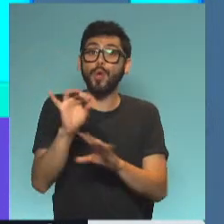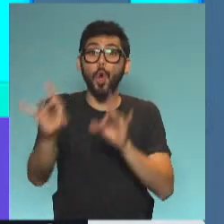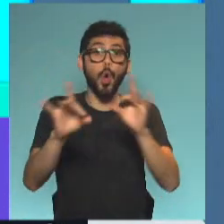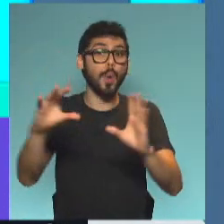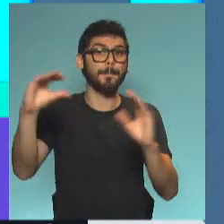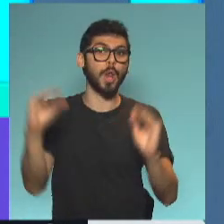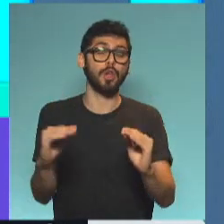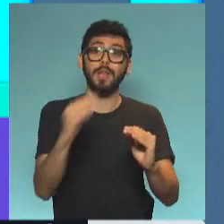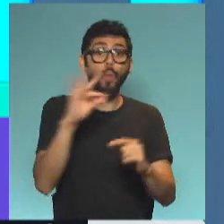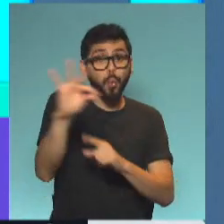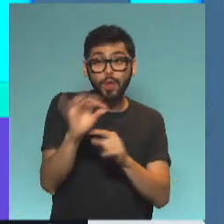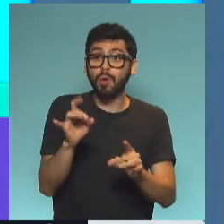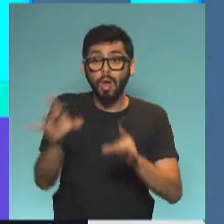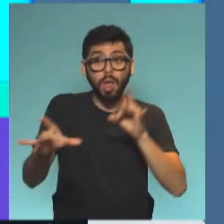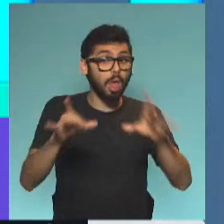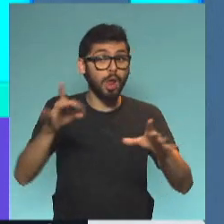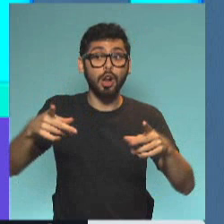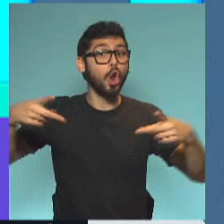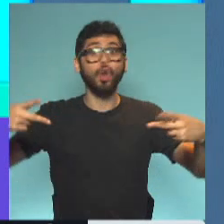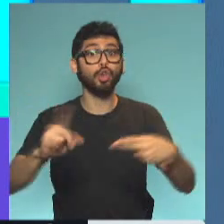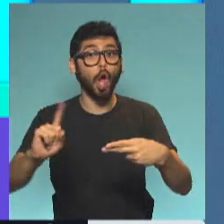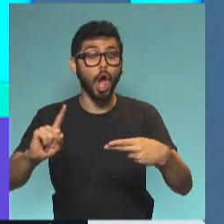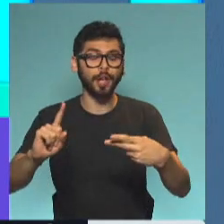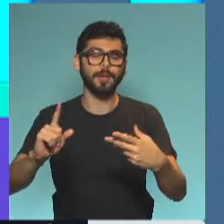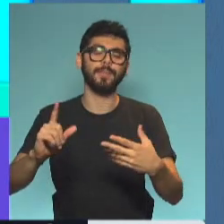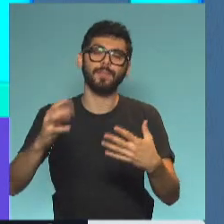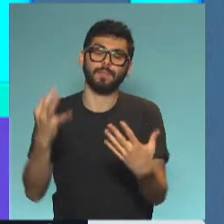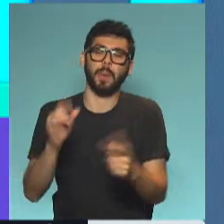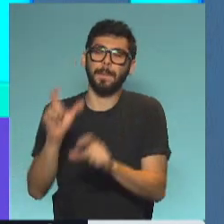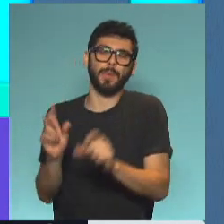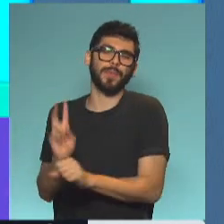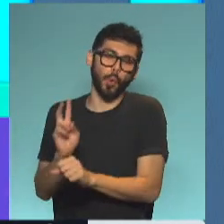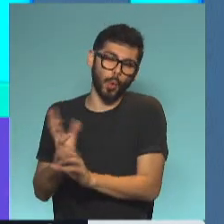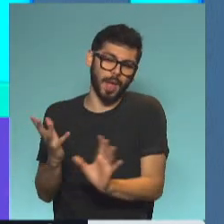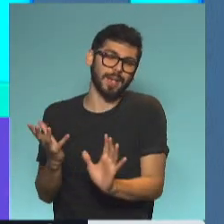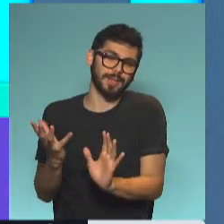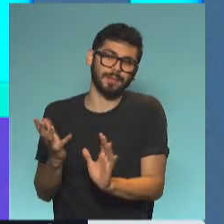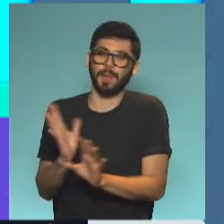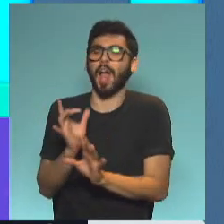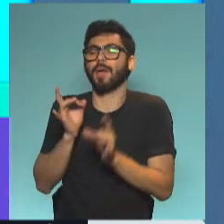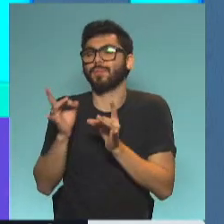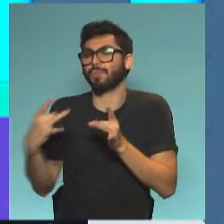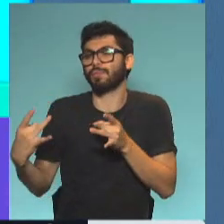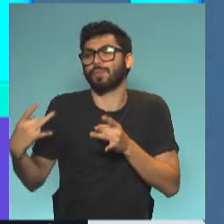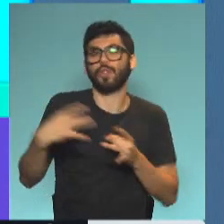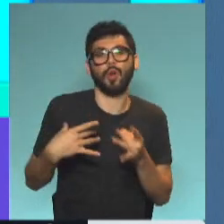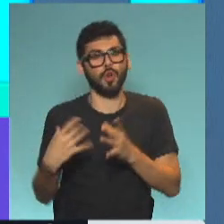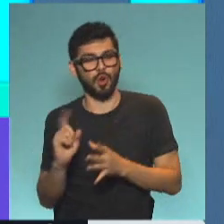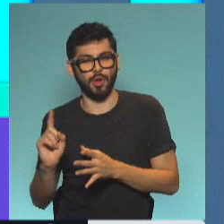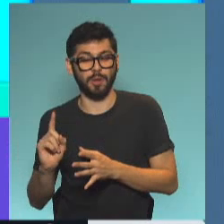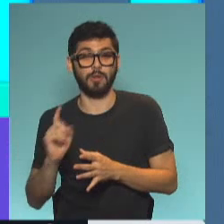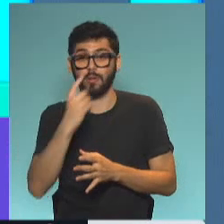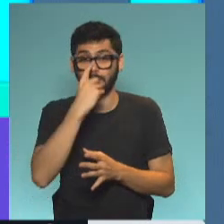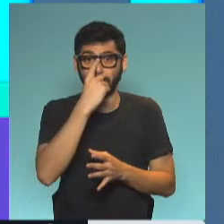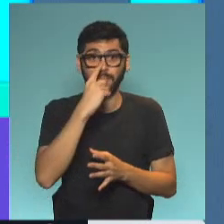nos frenamos la transmisión del virus más allá por supuesto del beneficio hacia nuestros seres queridos y a uno mismo de no contagiarse coronavirus esto tiene